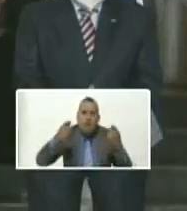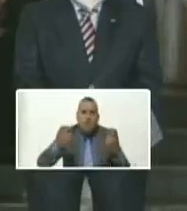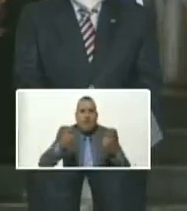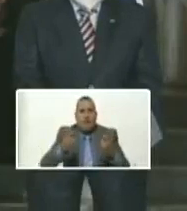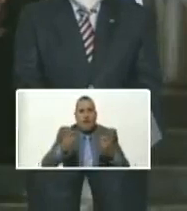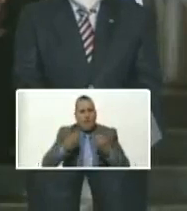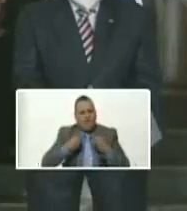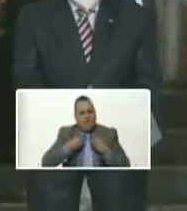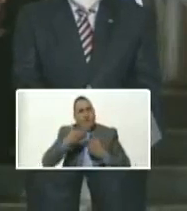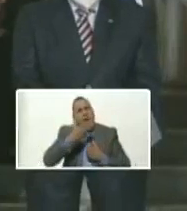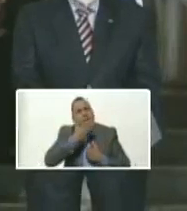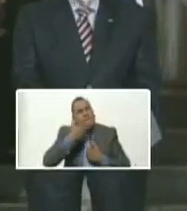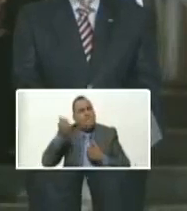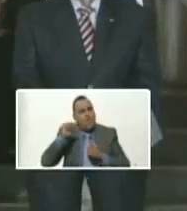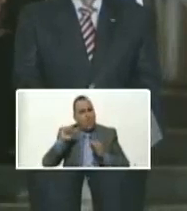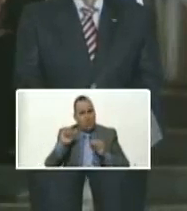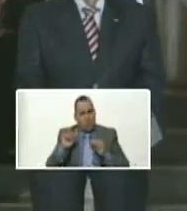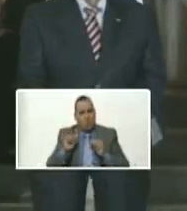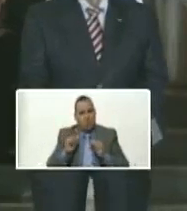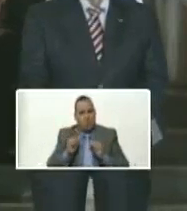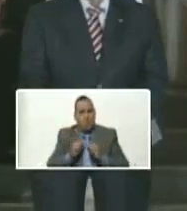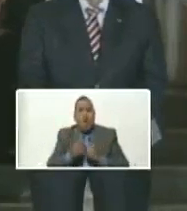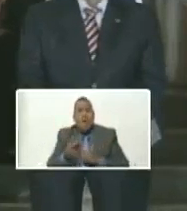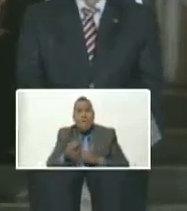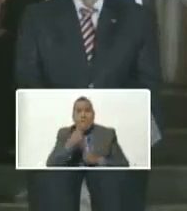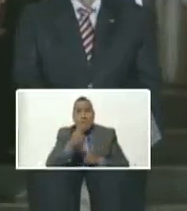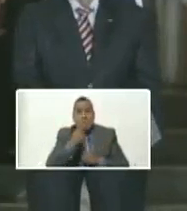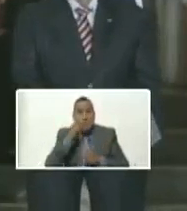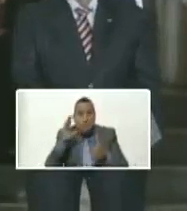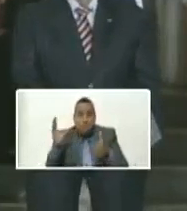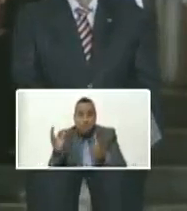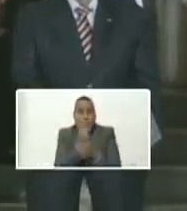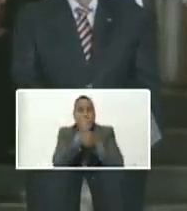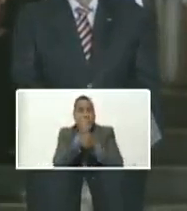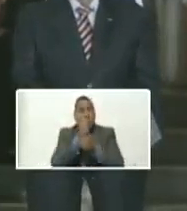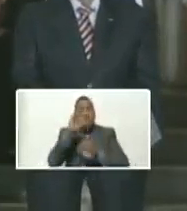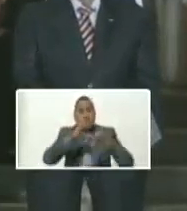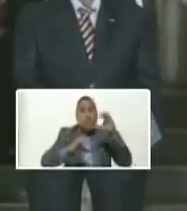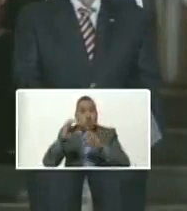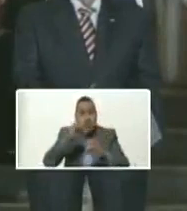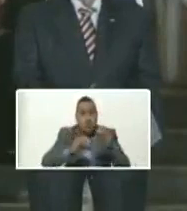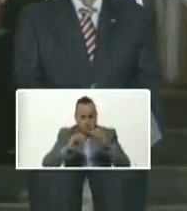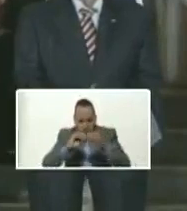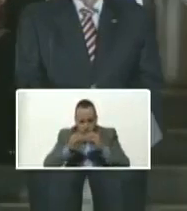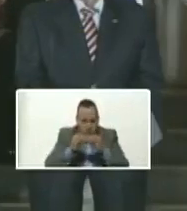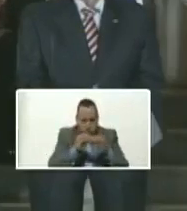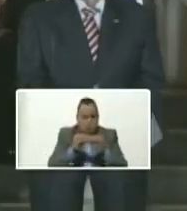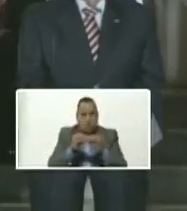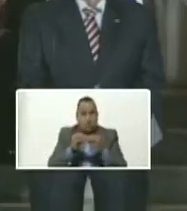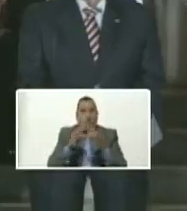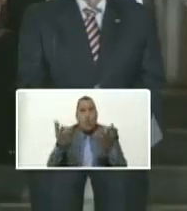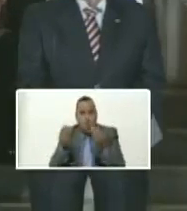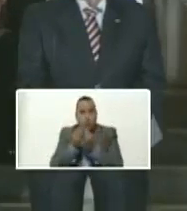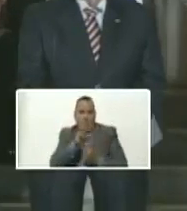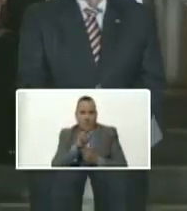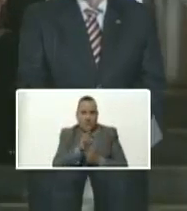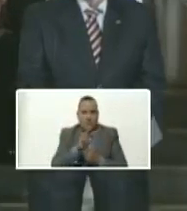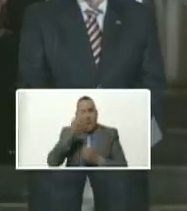vida. Es una medicina descubierta por la ciencia cubana y que producimos conjuntamente.